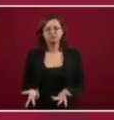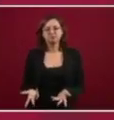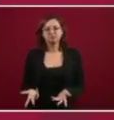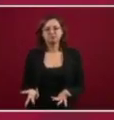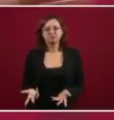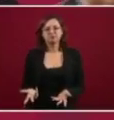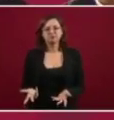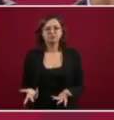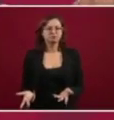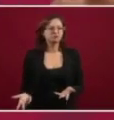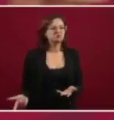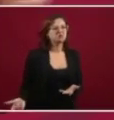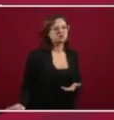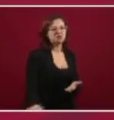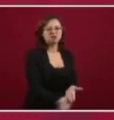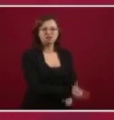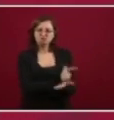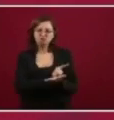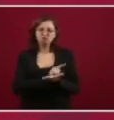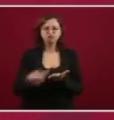a limpiar,